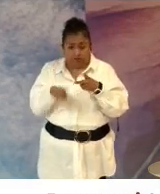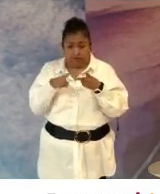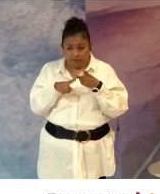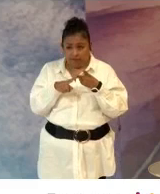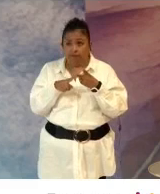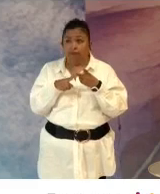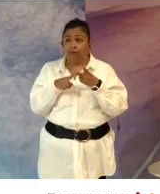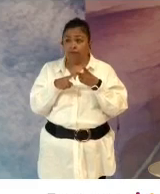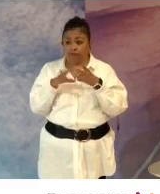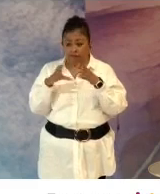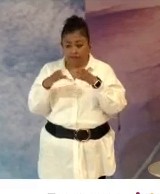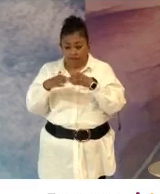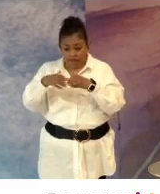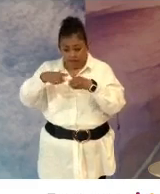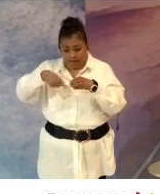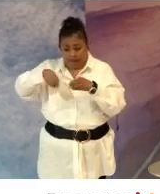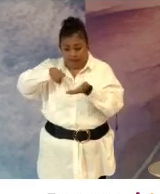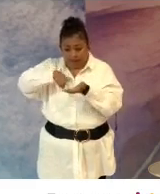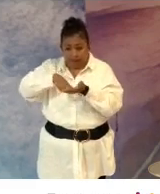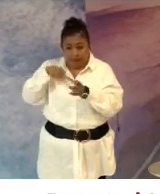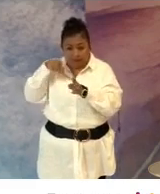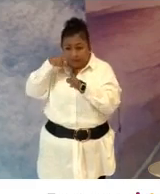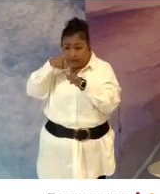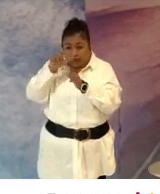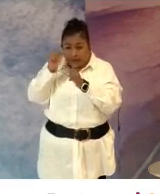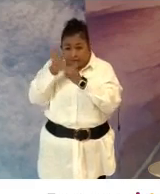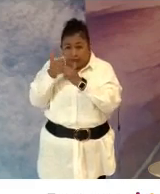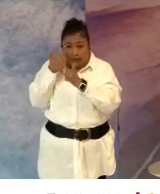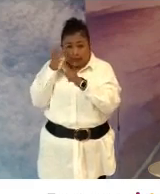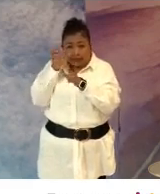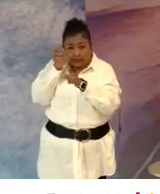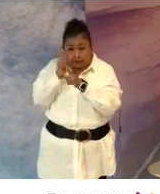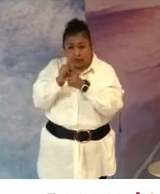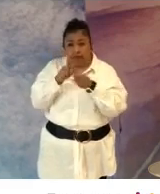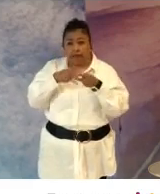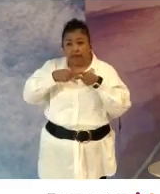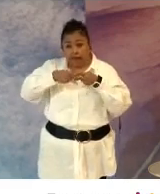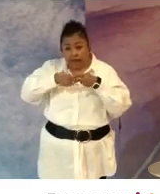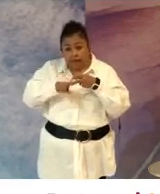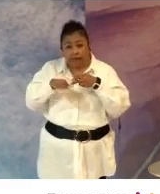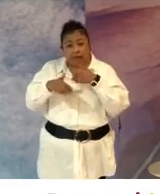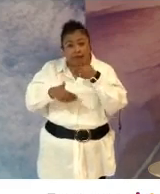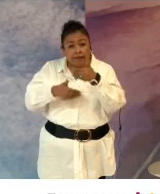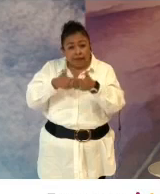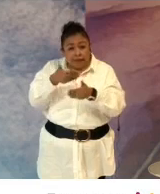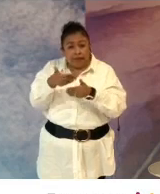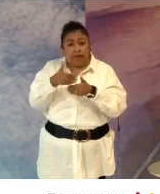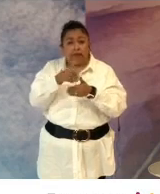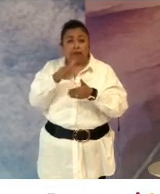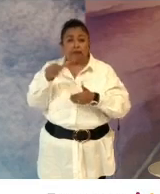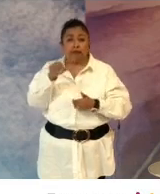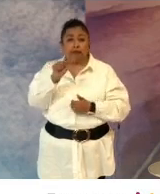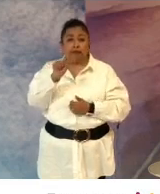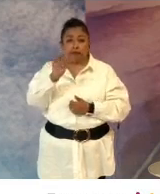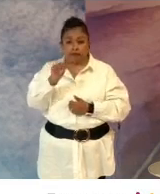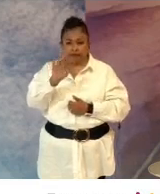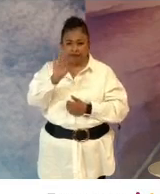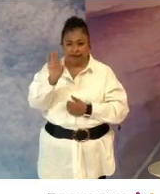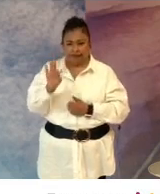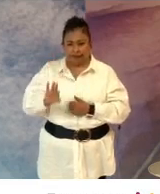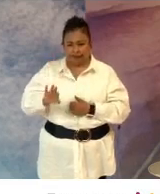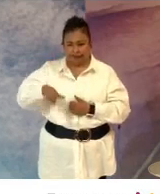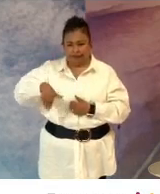un círculo intencional que empieza a activar el